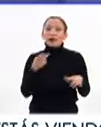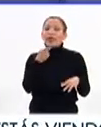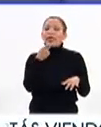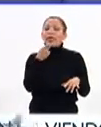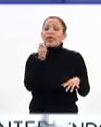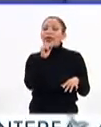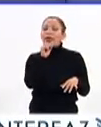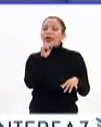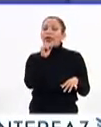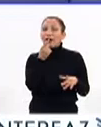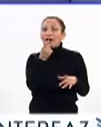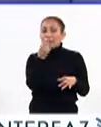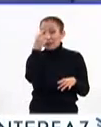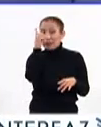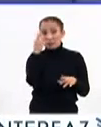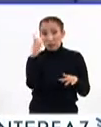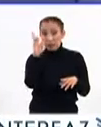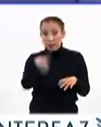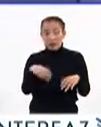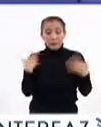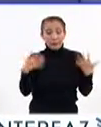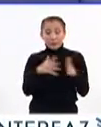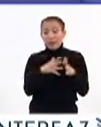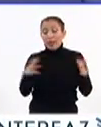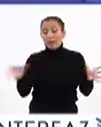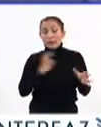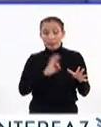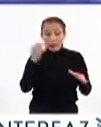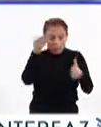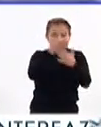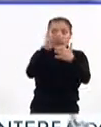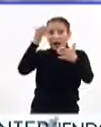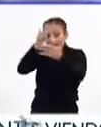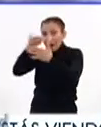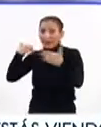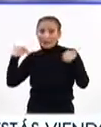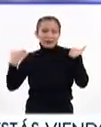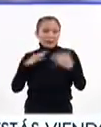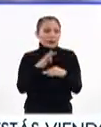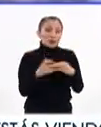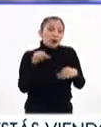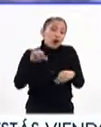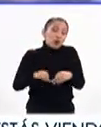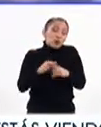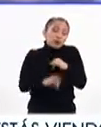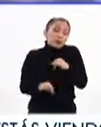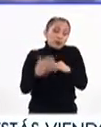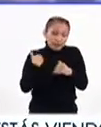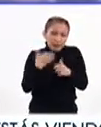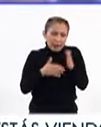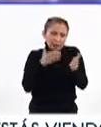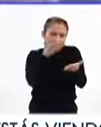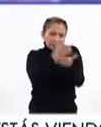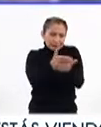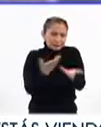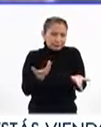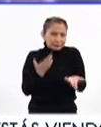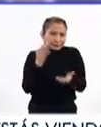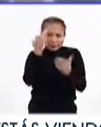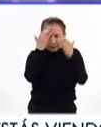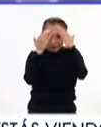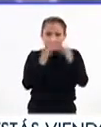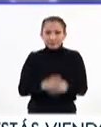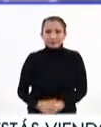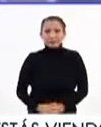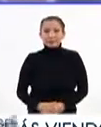fácil, pero hay que tener una gran capacidad para poderlas disfrutar todas. Y pues hoy quedan las últimas horas, todavía se pueden y si